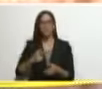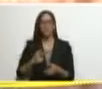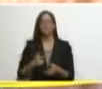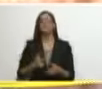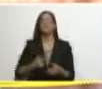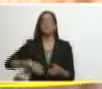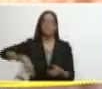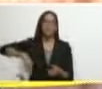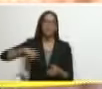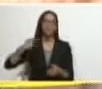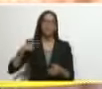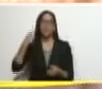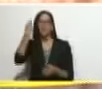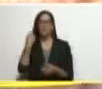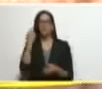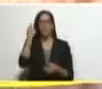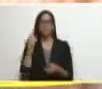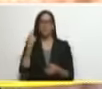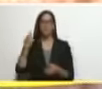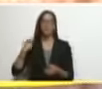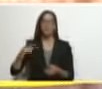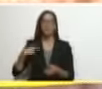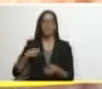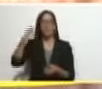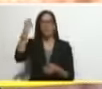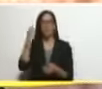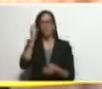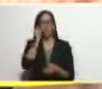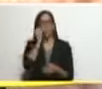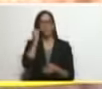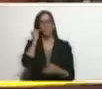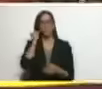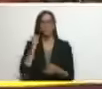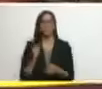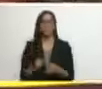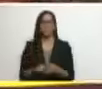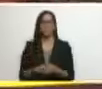tendrá su diputado, tendrá su diputada.